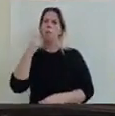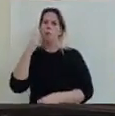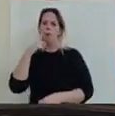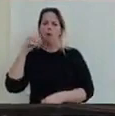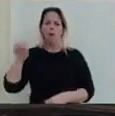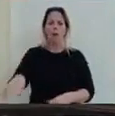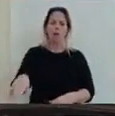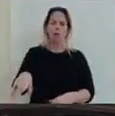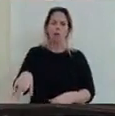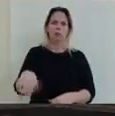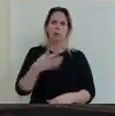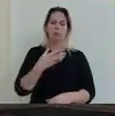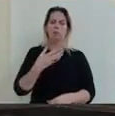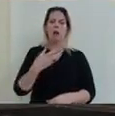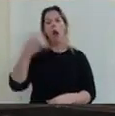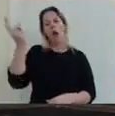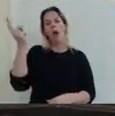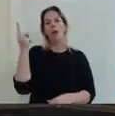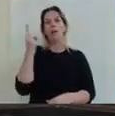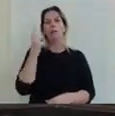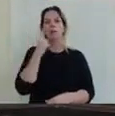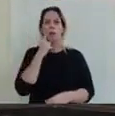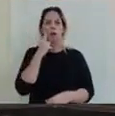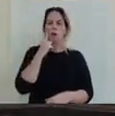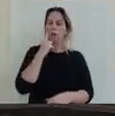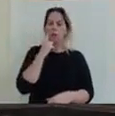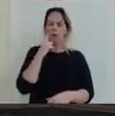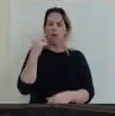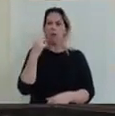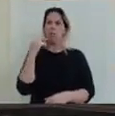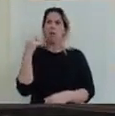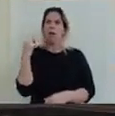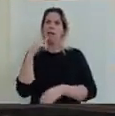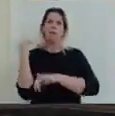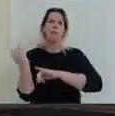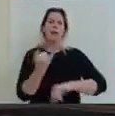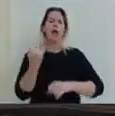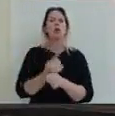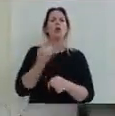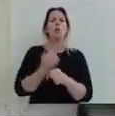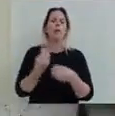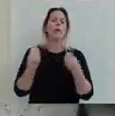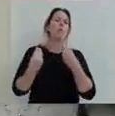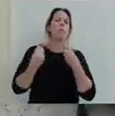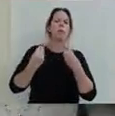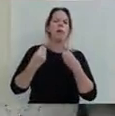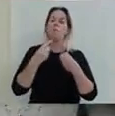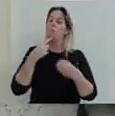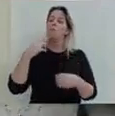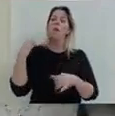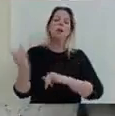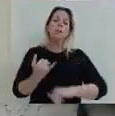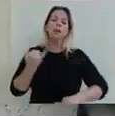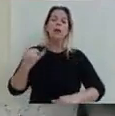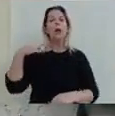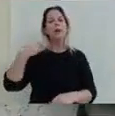quien debería contestar en este caso es el Ejecutivo, que es a quien se le está pidiendo que se rinda